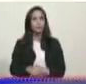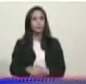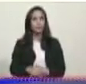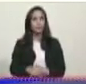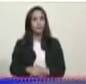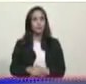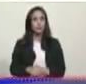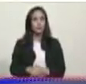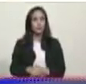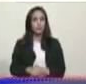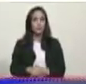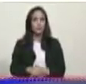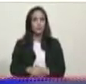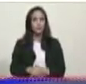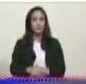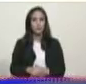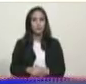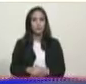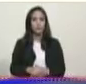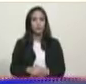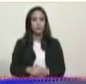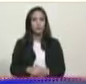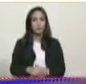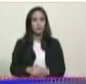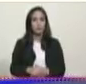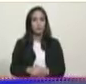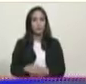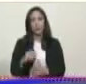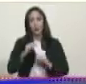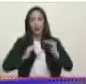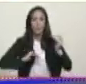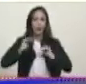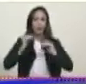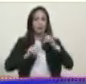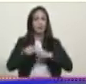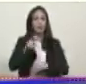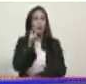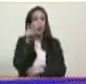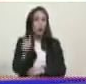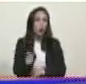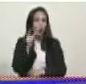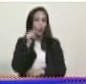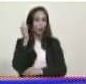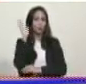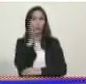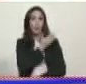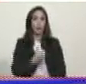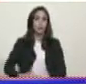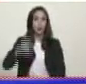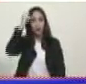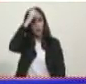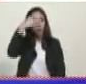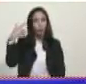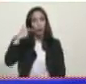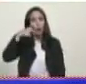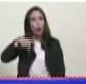llamado así, el discurso anual de balance, el presidente de Estados Unidos, Donald